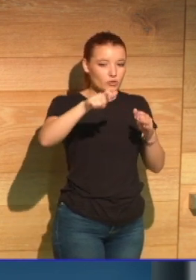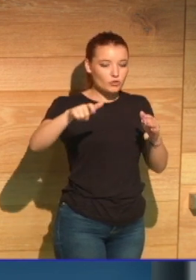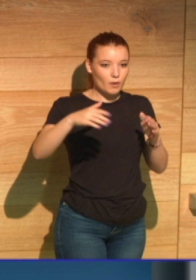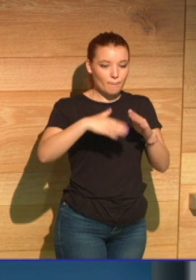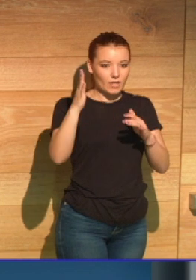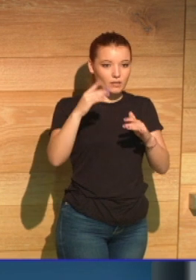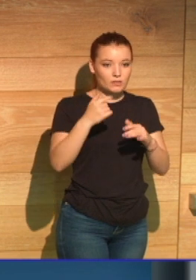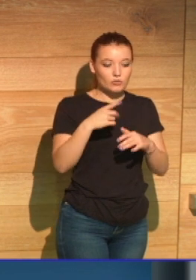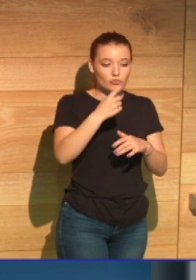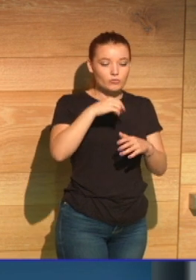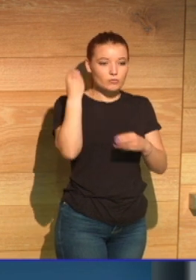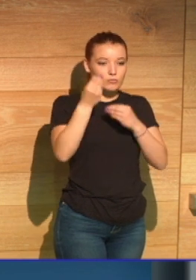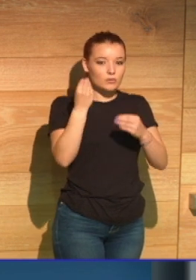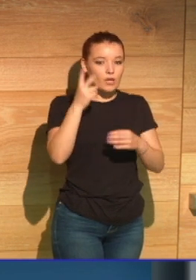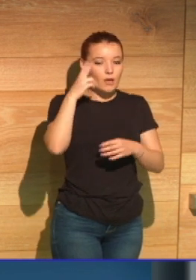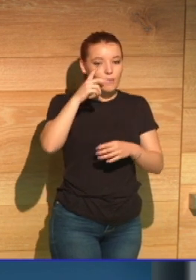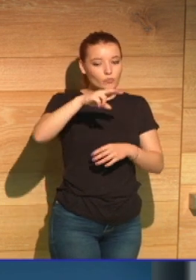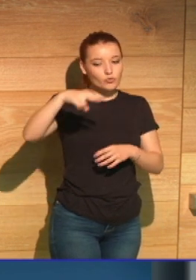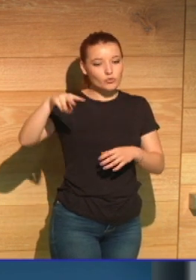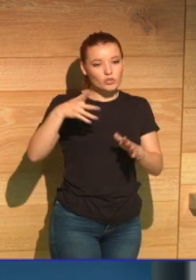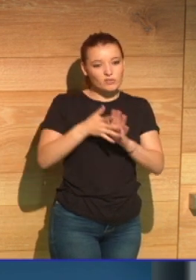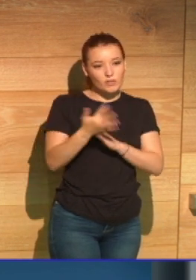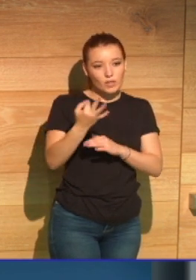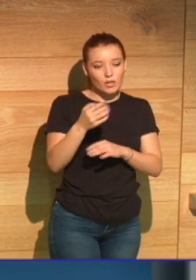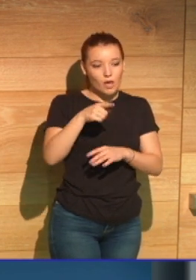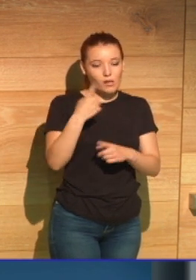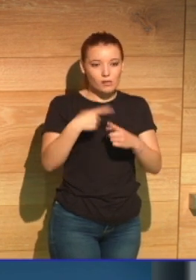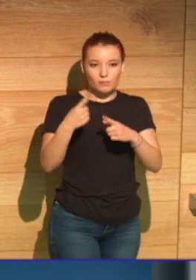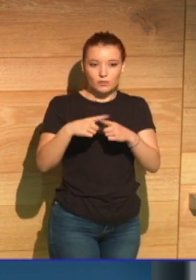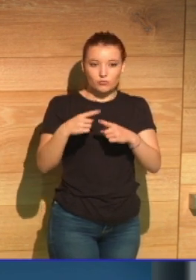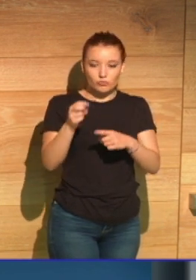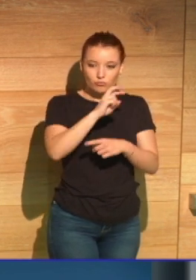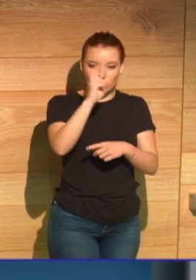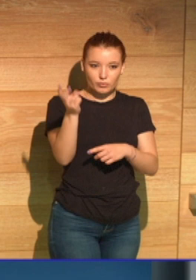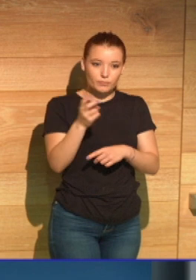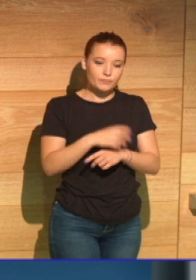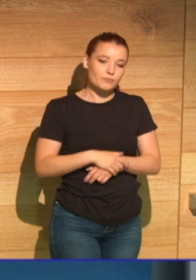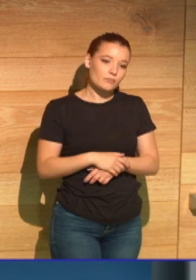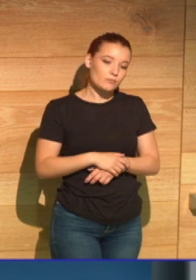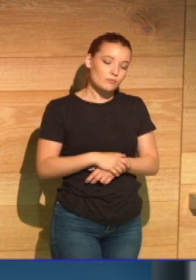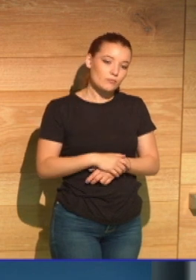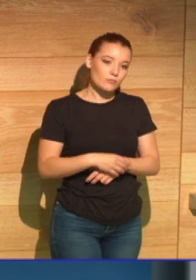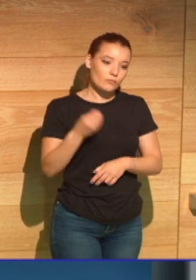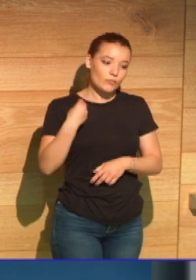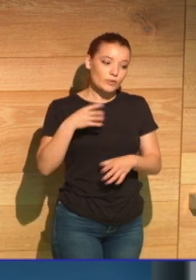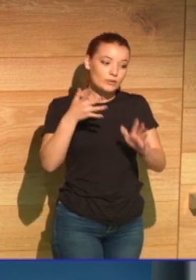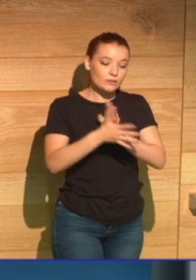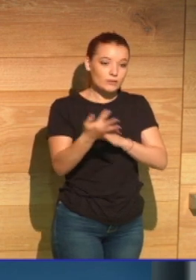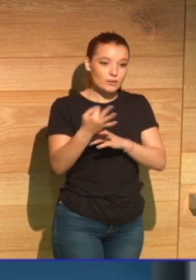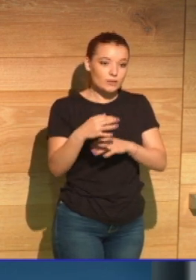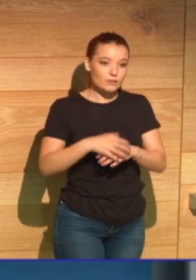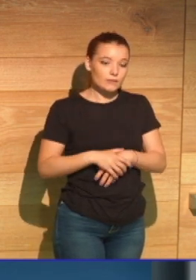en el contexto de la ciudad, y ahí había un montón de elementos y de circunstancias muy potentes sobre lo que significaba el cambio de un